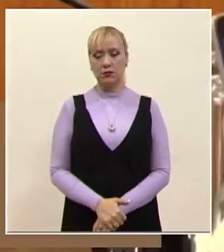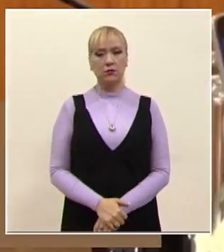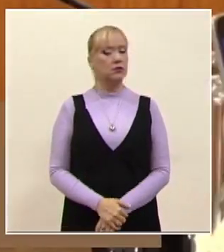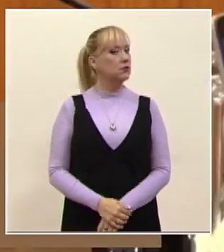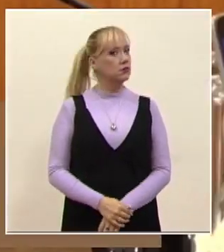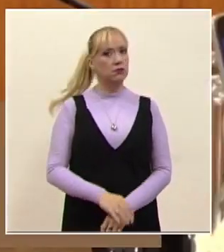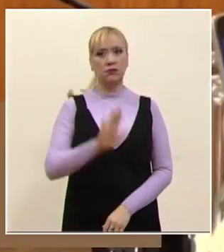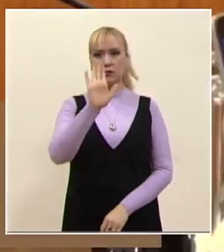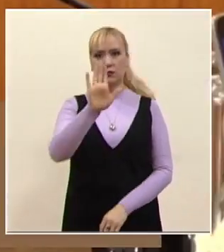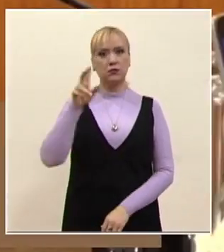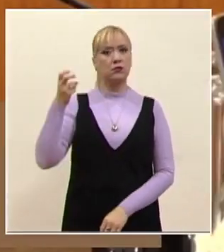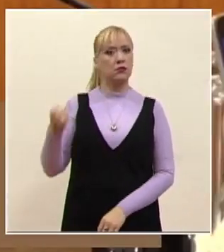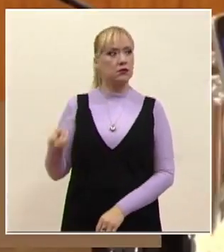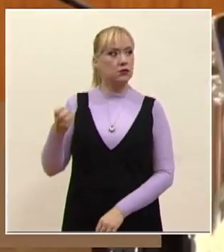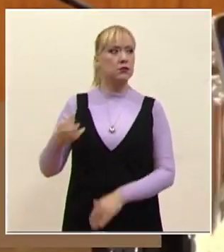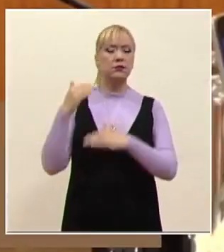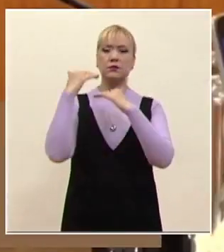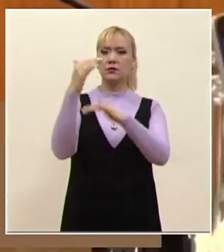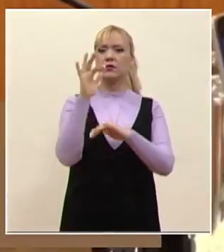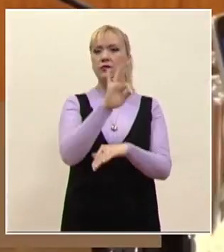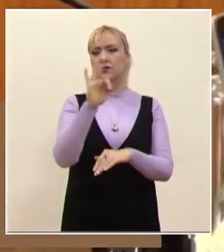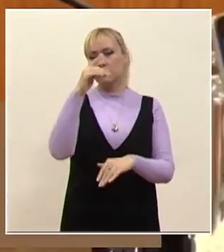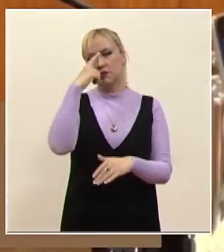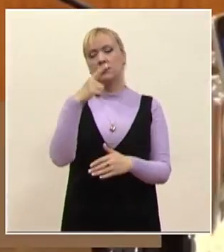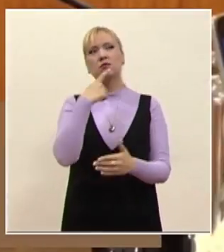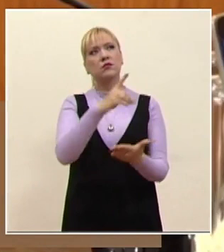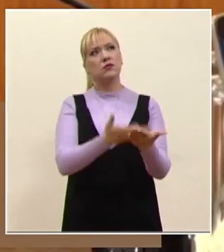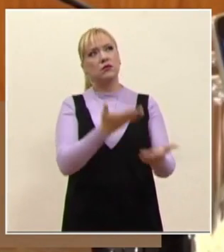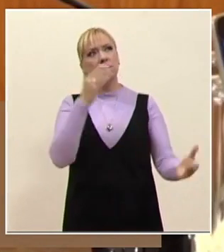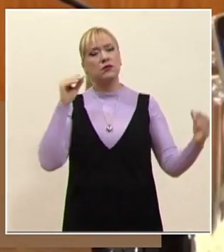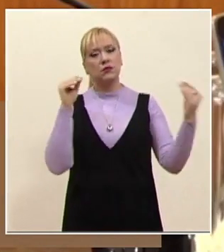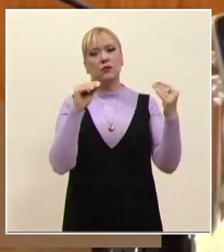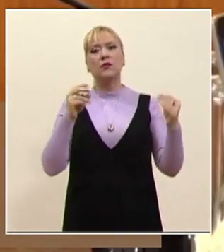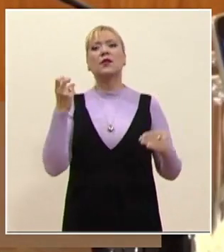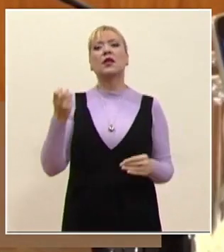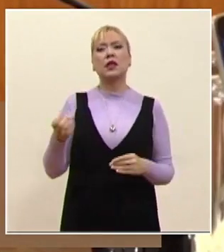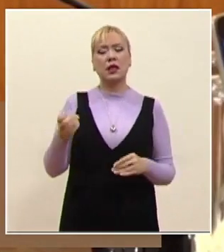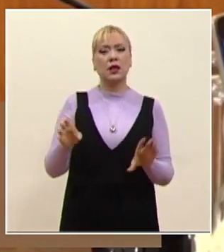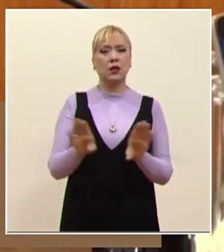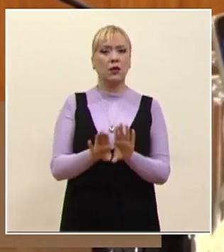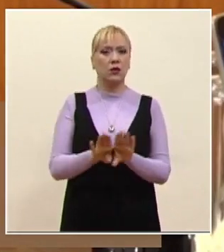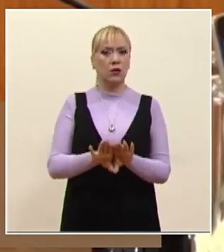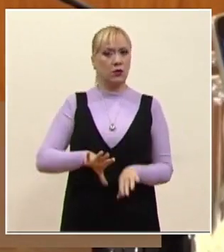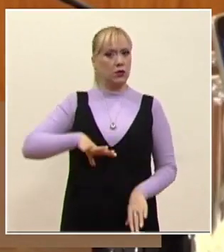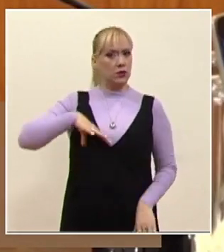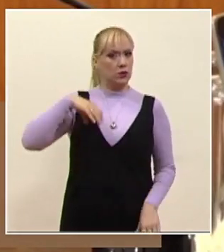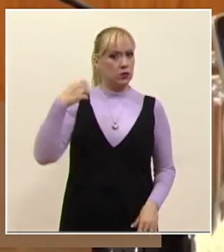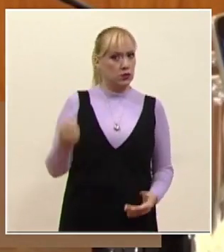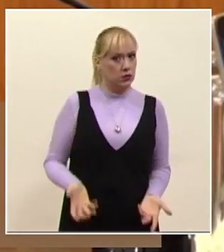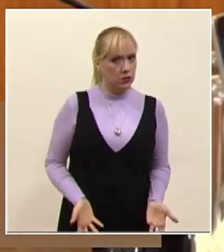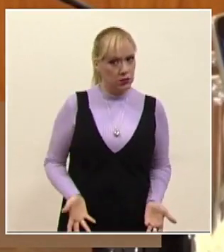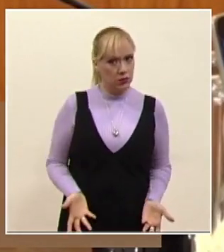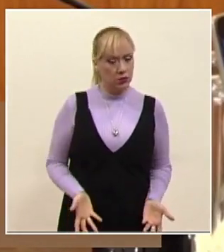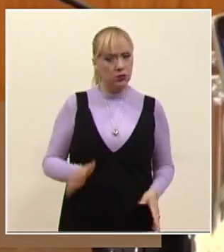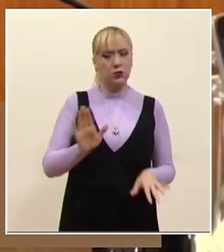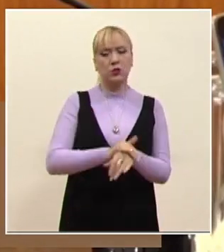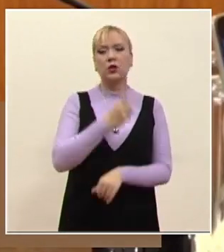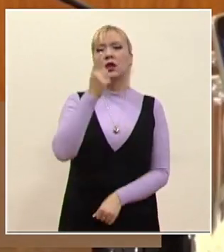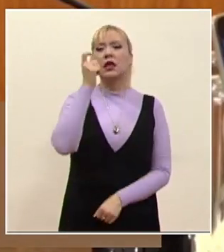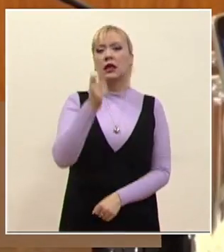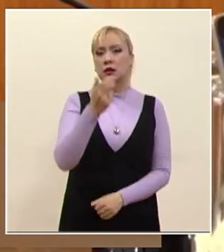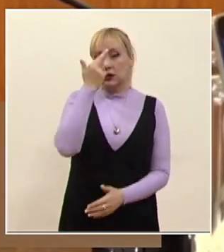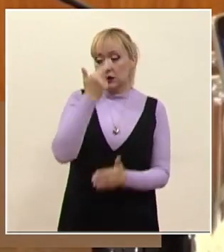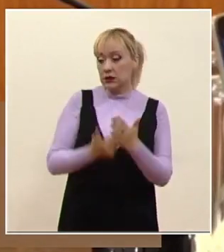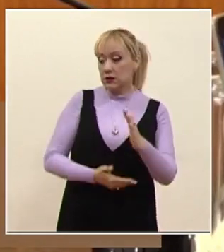Estimar que en el caso, el plazo para promover el medio de impugnación se considera de tracto sucesivo, debido a que los efectos de la